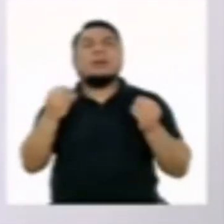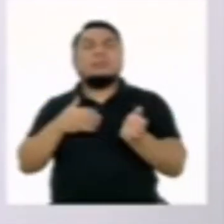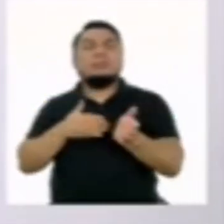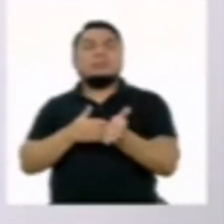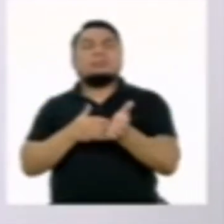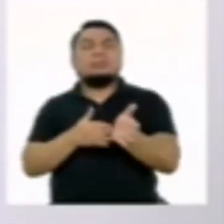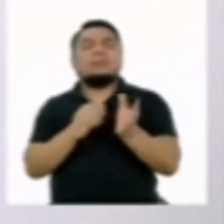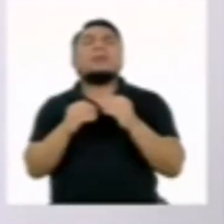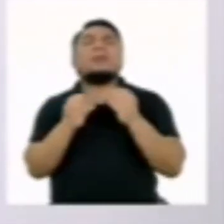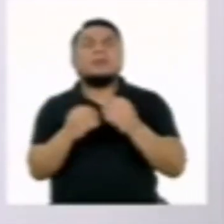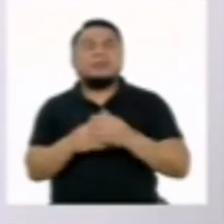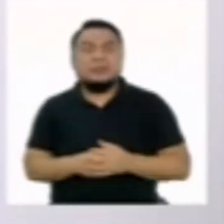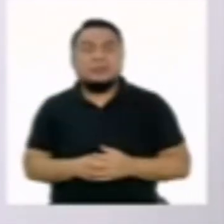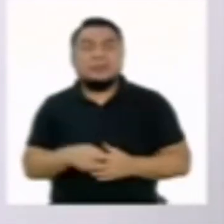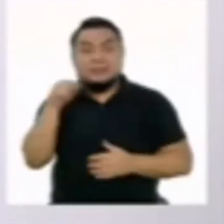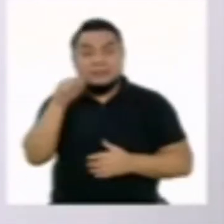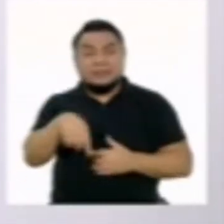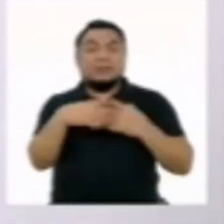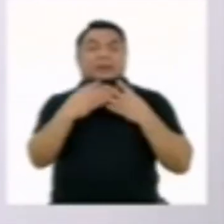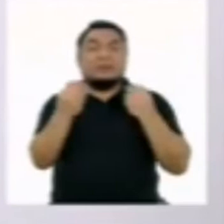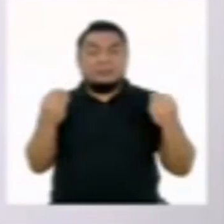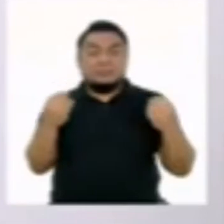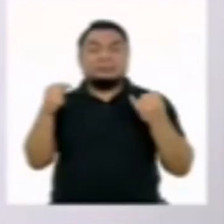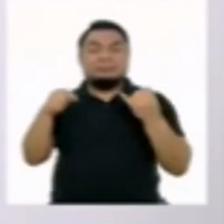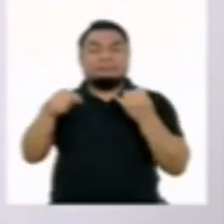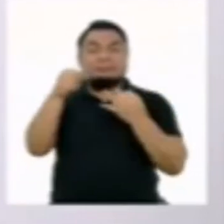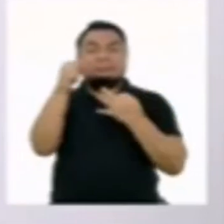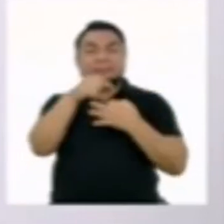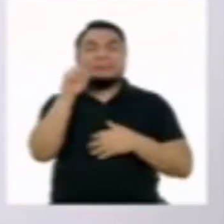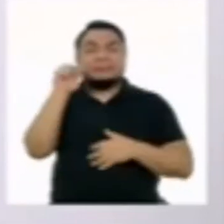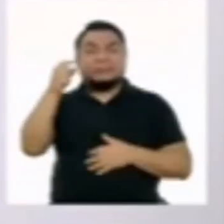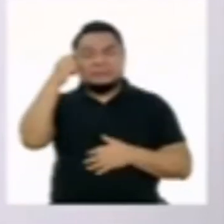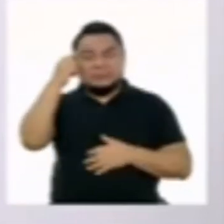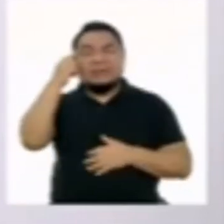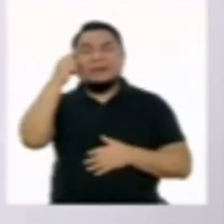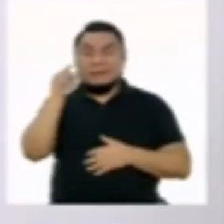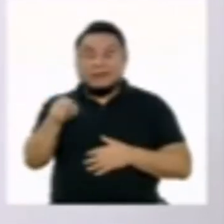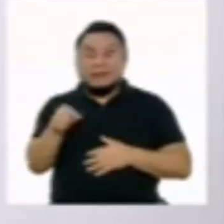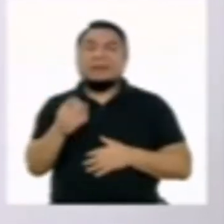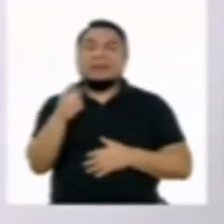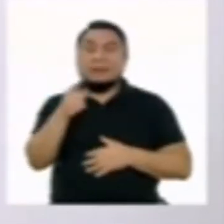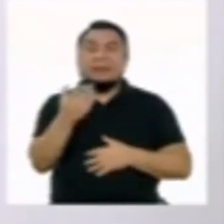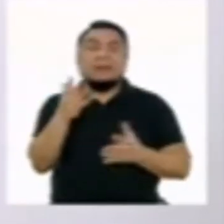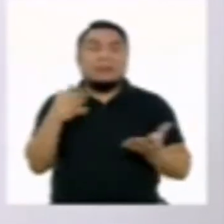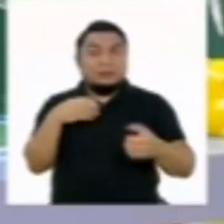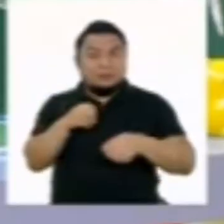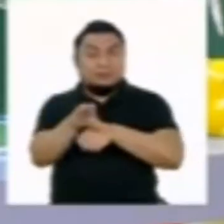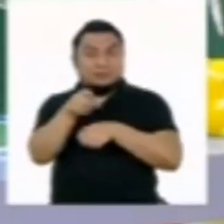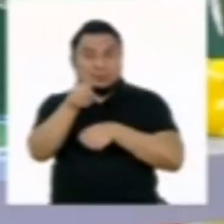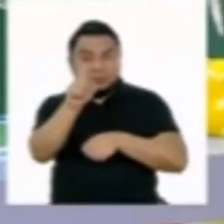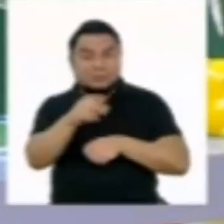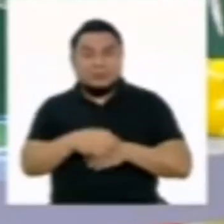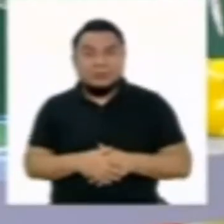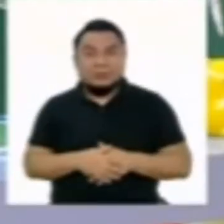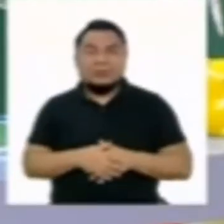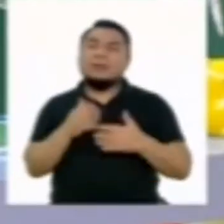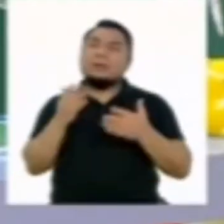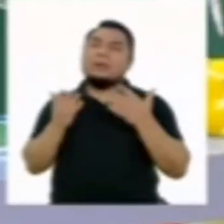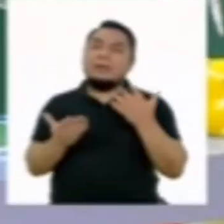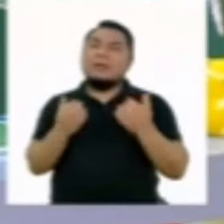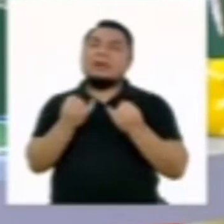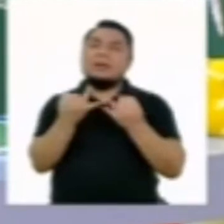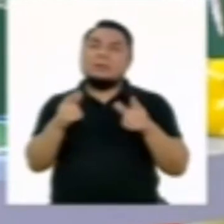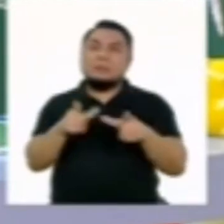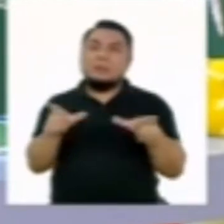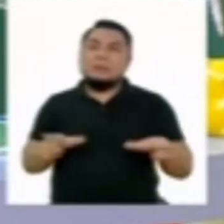congestión vehicular. Aquí hay muchísimos factores que entran en juego. ¿Se atreven a sugerir uno? Puede ser, porque en